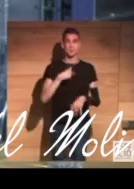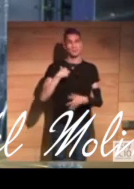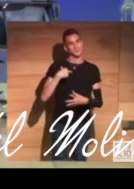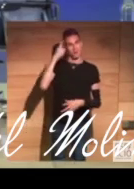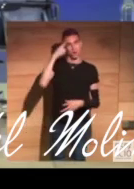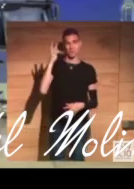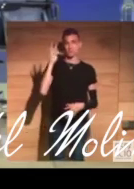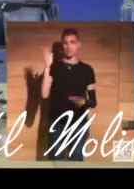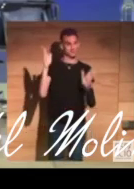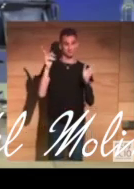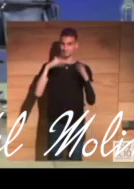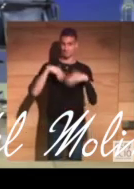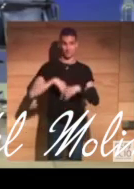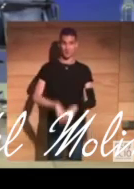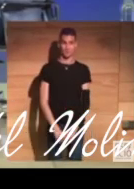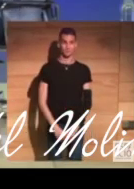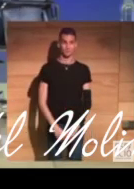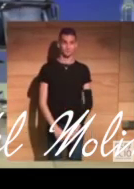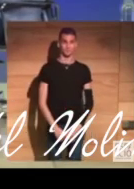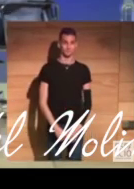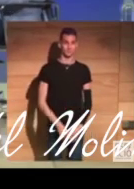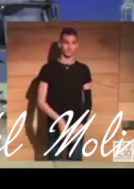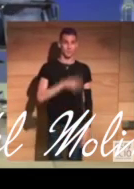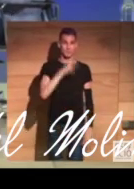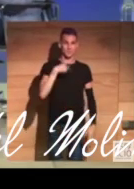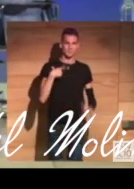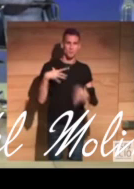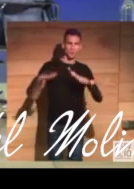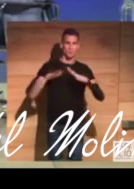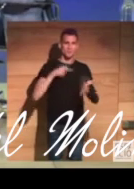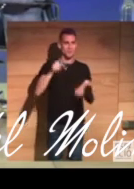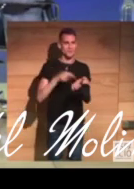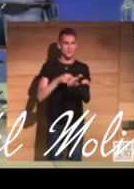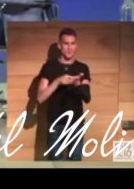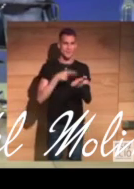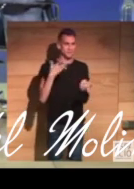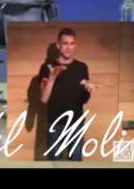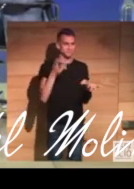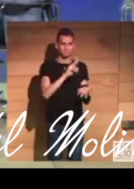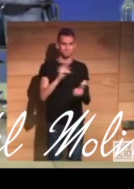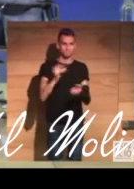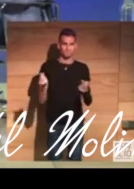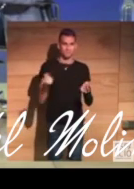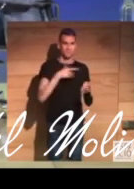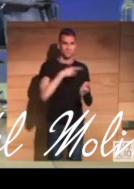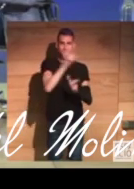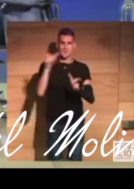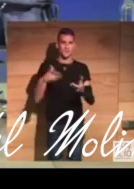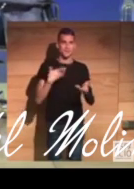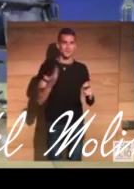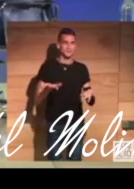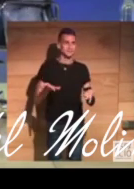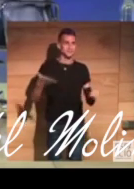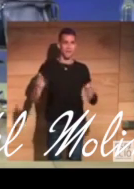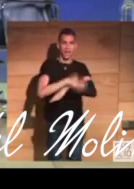soy muy optimista en ese sentido, porque no veo un movimiento de reivindicación que digan, ¿no? Que salgan los ciudadanos a decir, vamos a ver, o